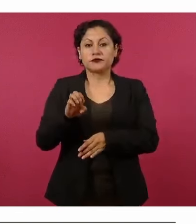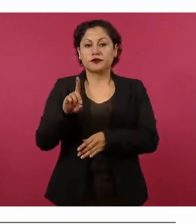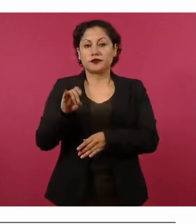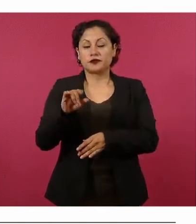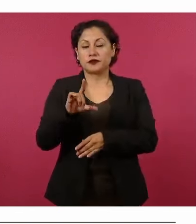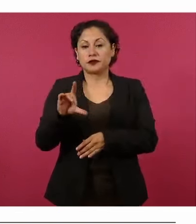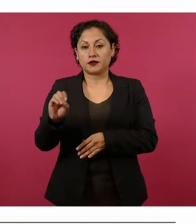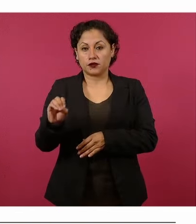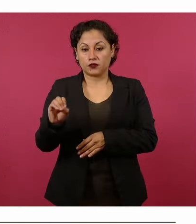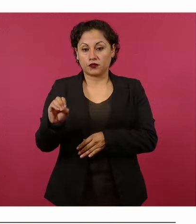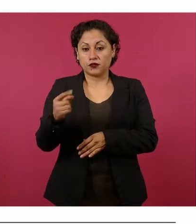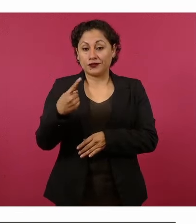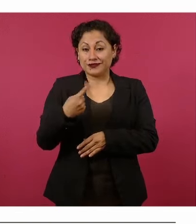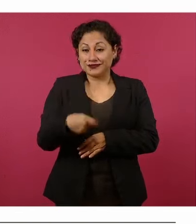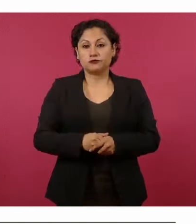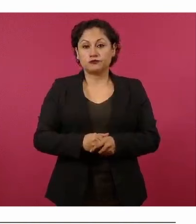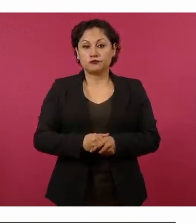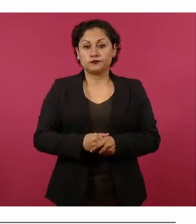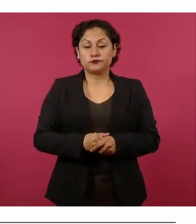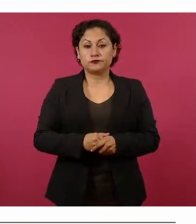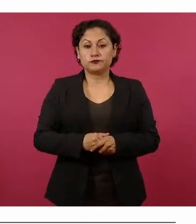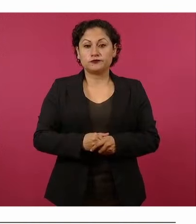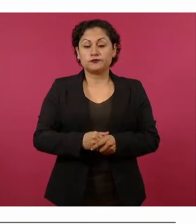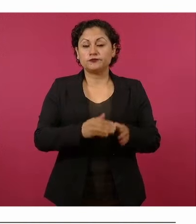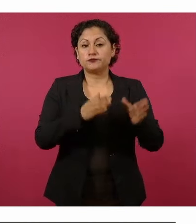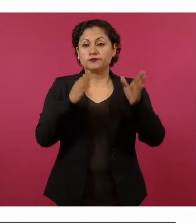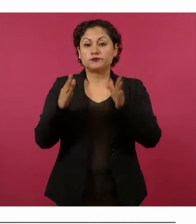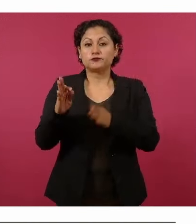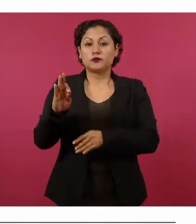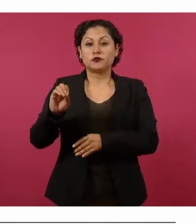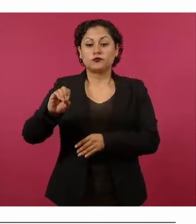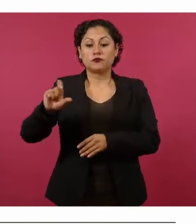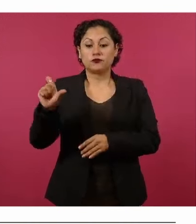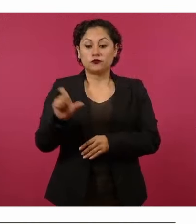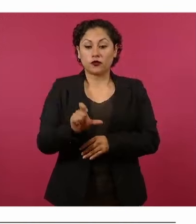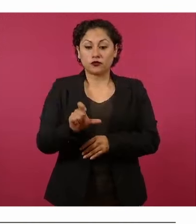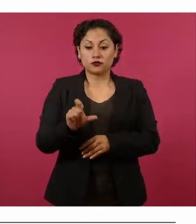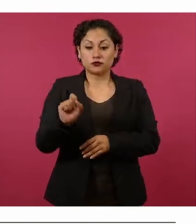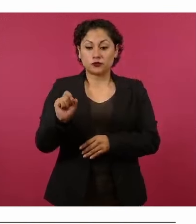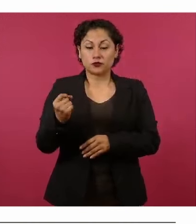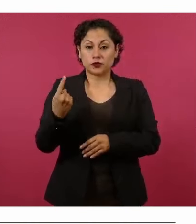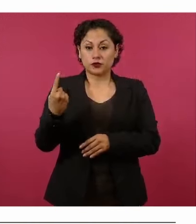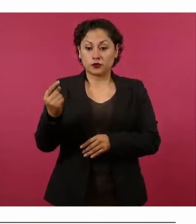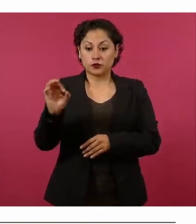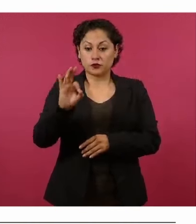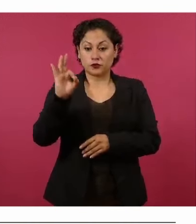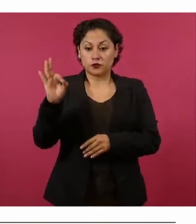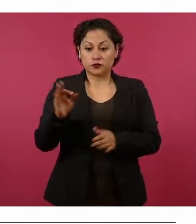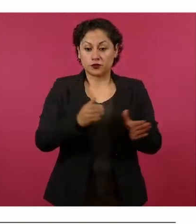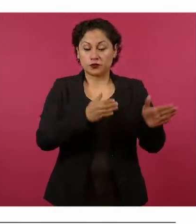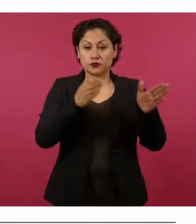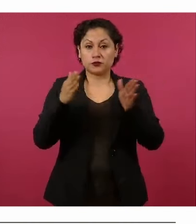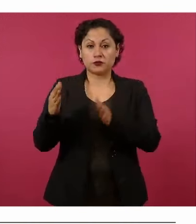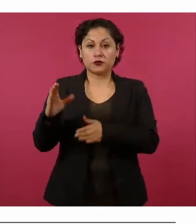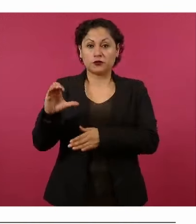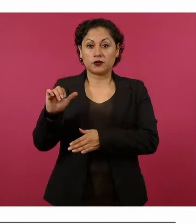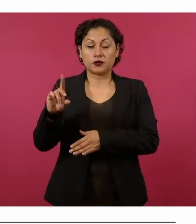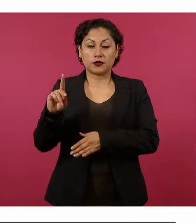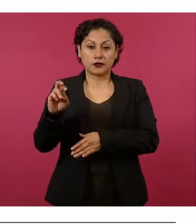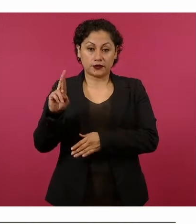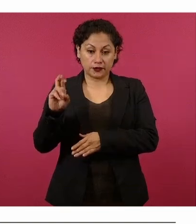187% de devaluación, Fox, 21%, Calderón, 26%, Liceo Peña